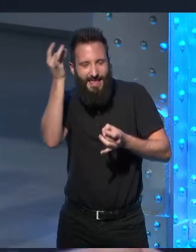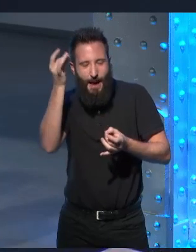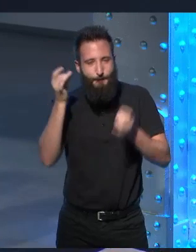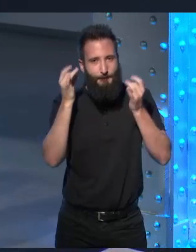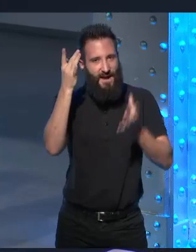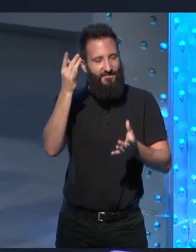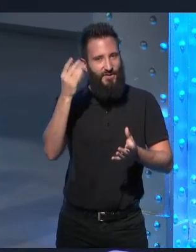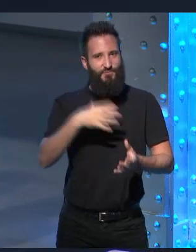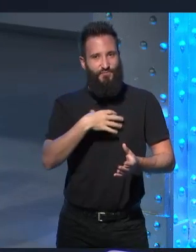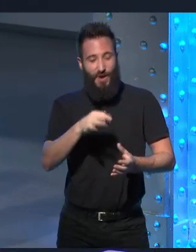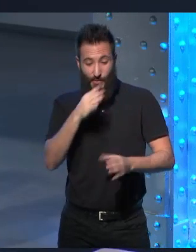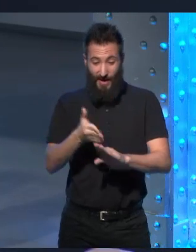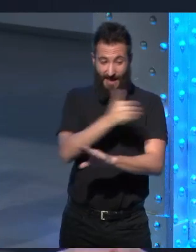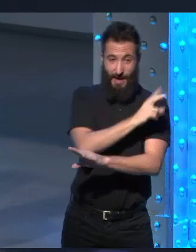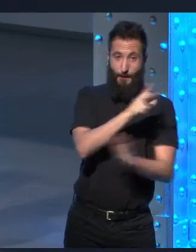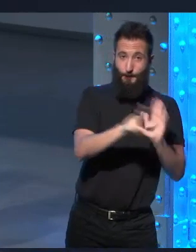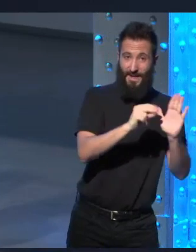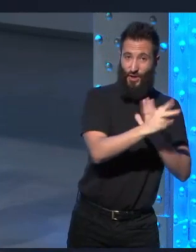estaban en esta pareja de vídeos,